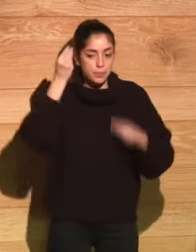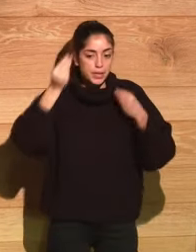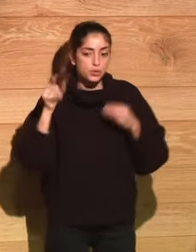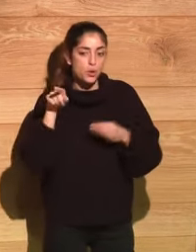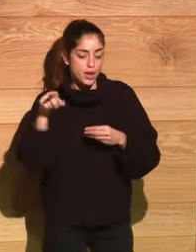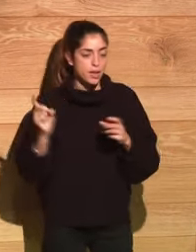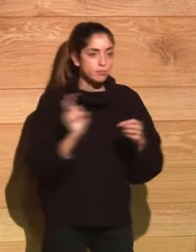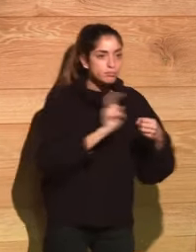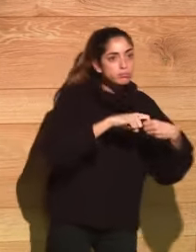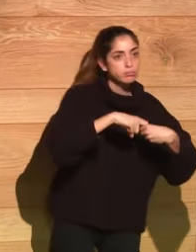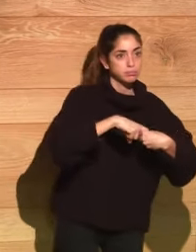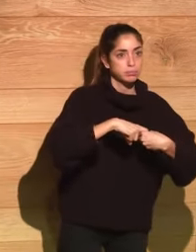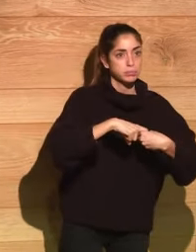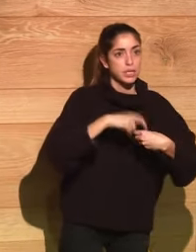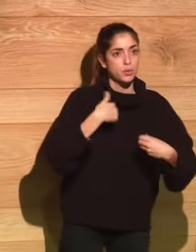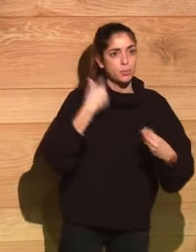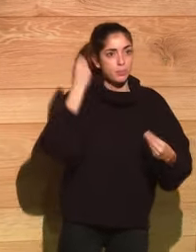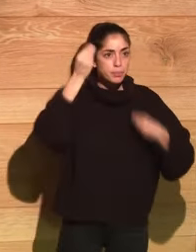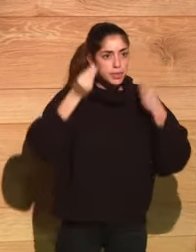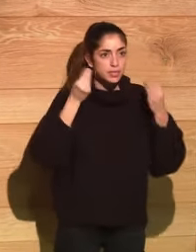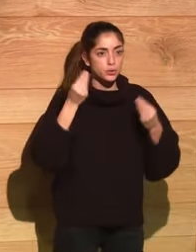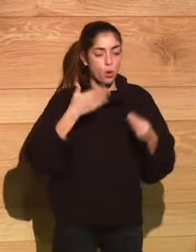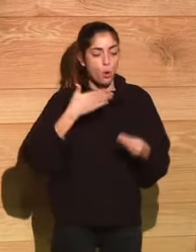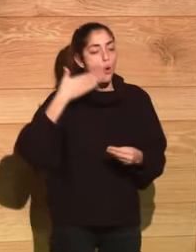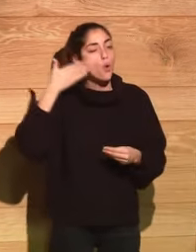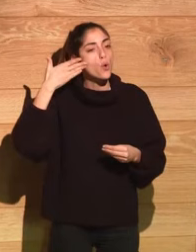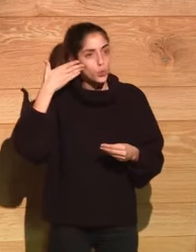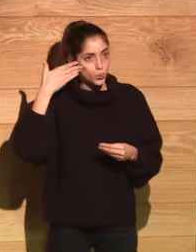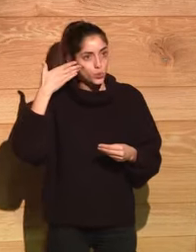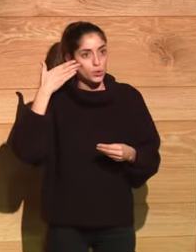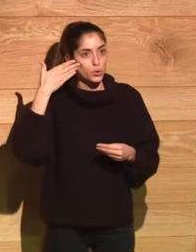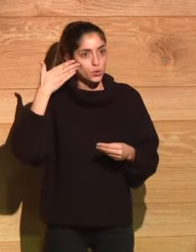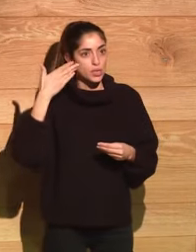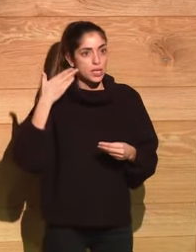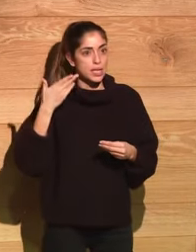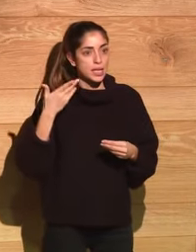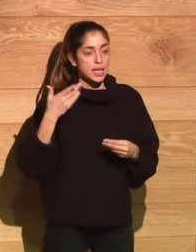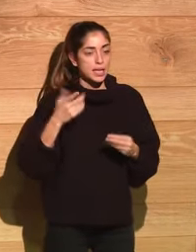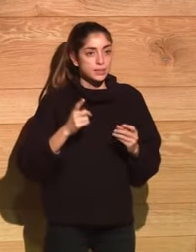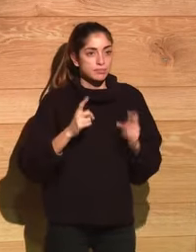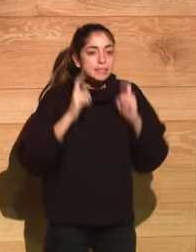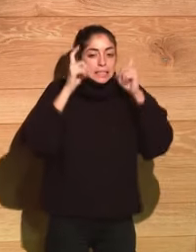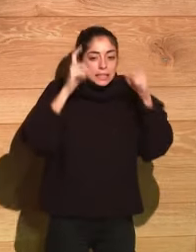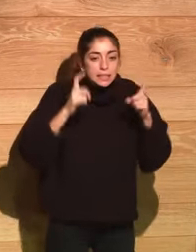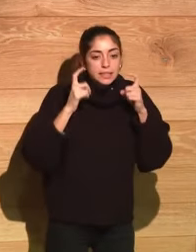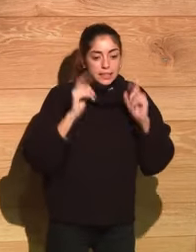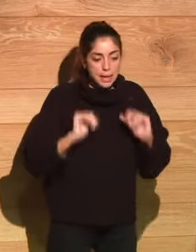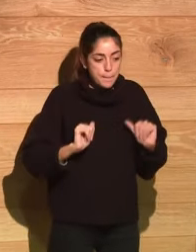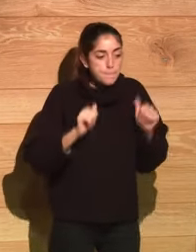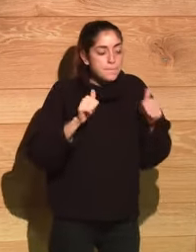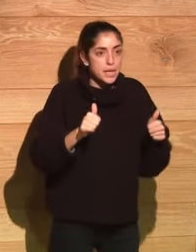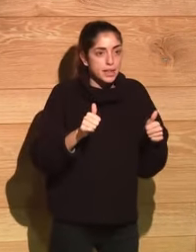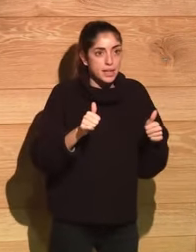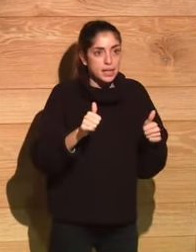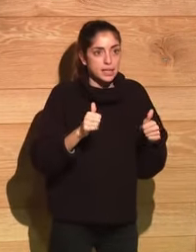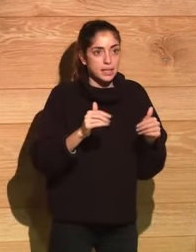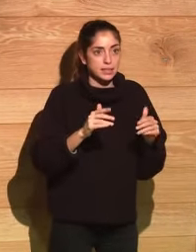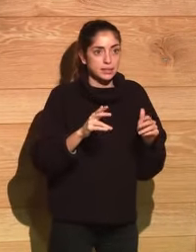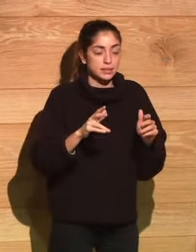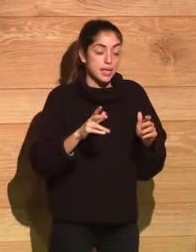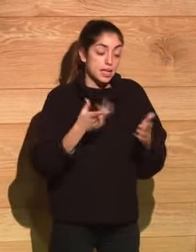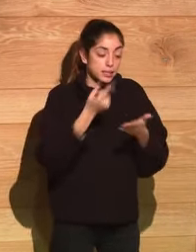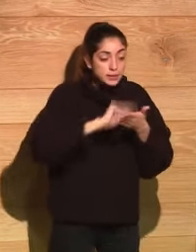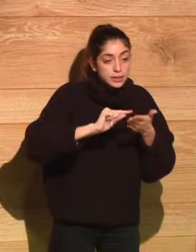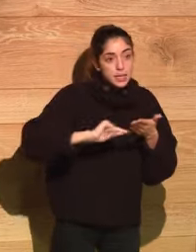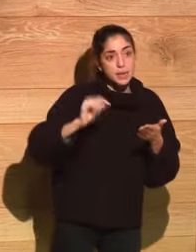Y yo creo que estaría orgullosa, ¿no?, de haber puesto esa piedra, ¿no?, de Saturnal, y de haber invitado a